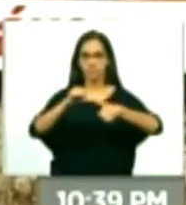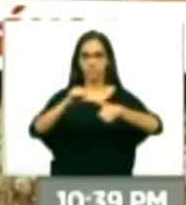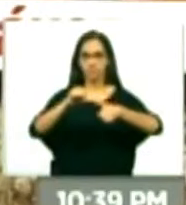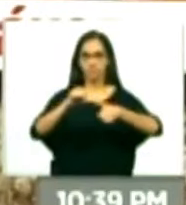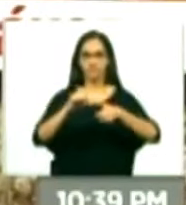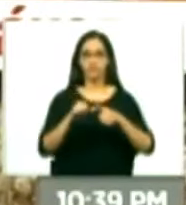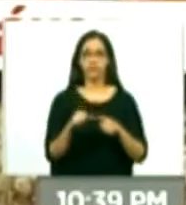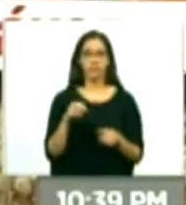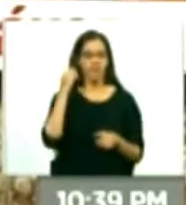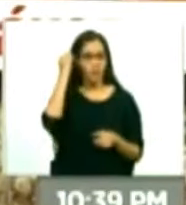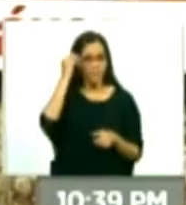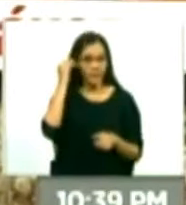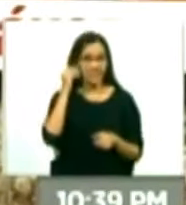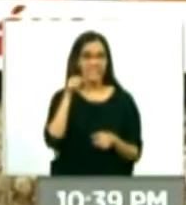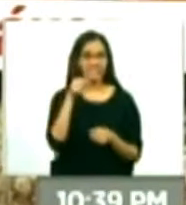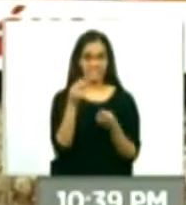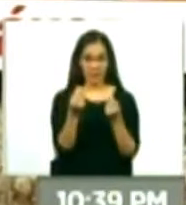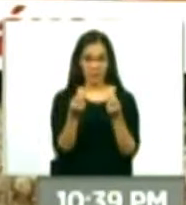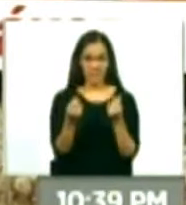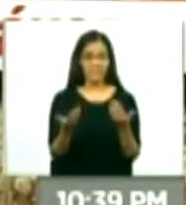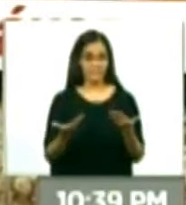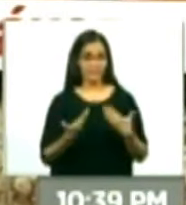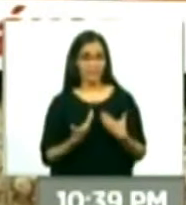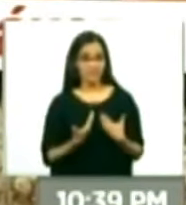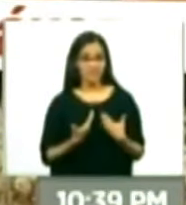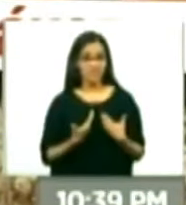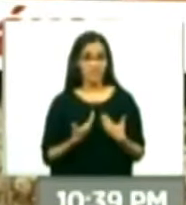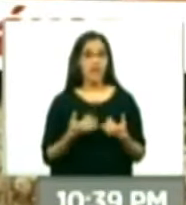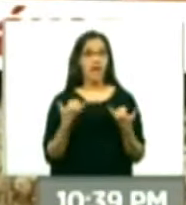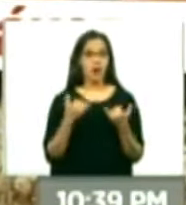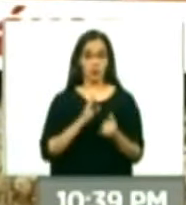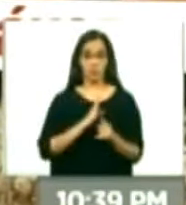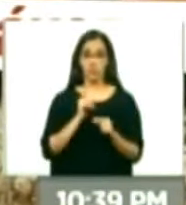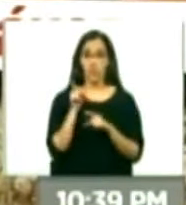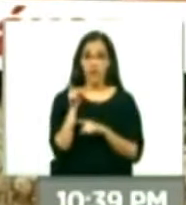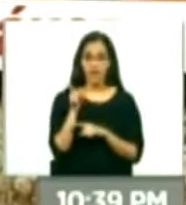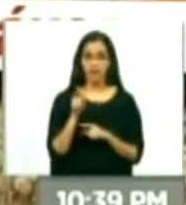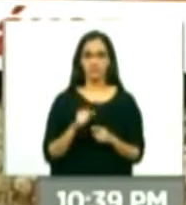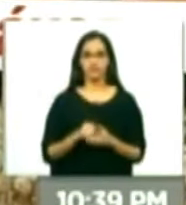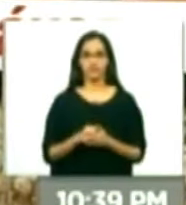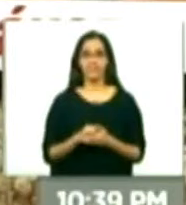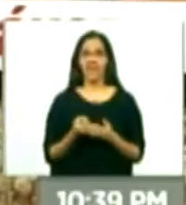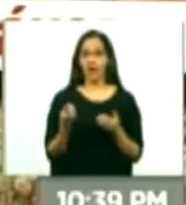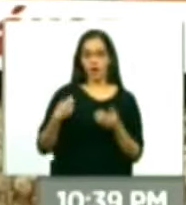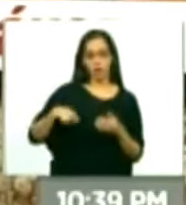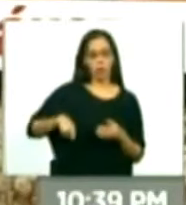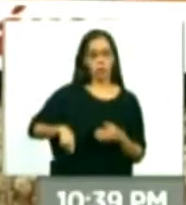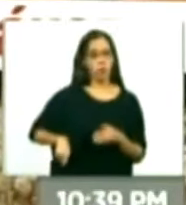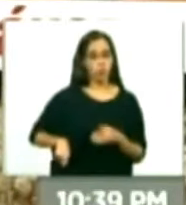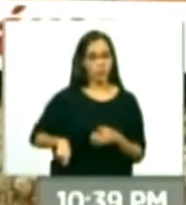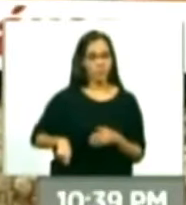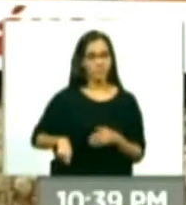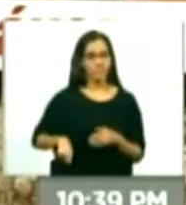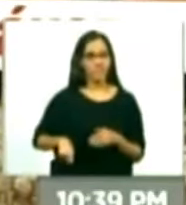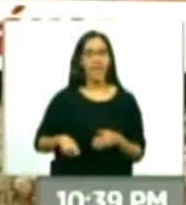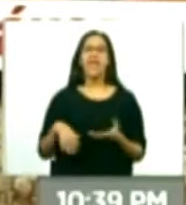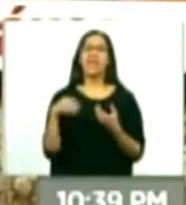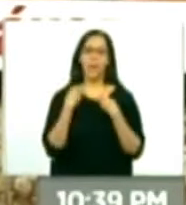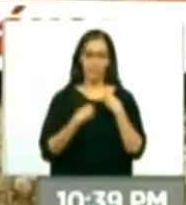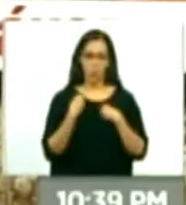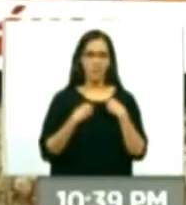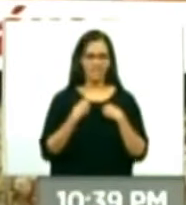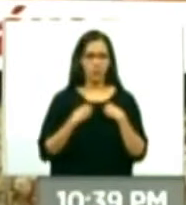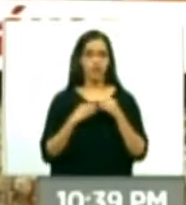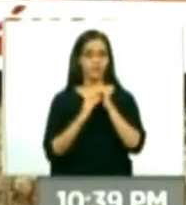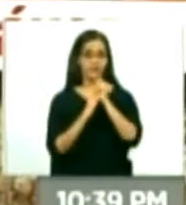¿Ustedes creen que esa plata les va a llegar ahora? Ahora se la queda a él. Ahora se las queda a él. La preocupación entre los